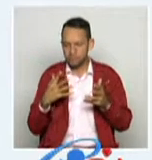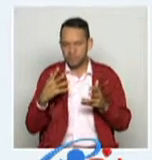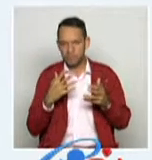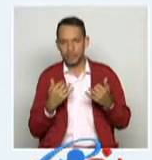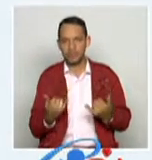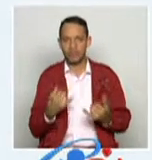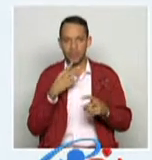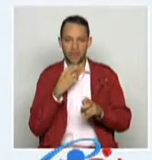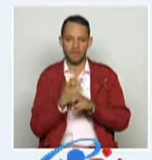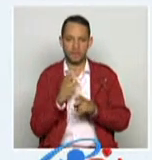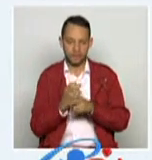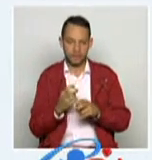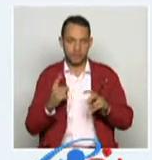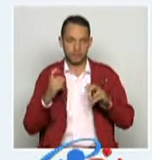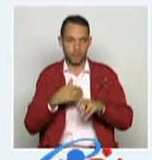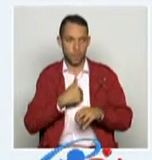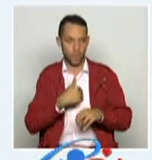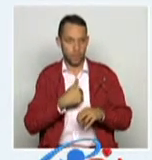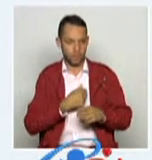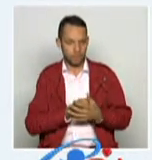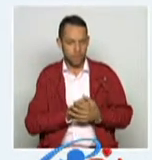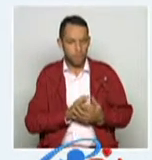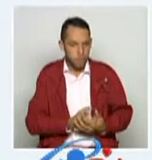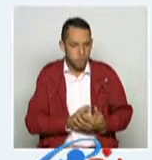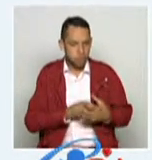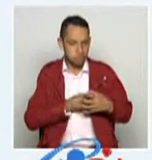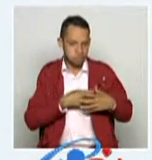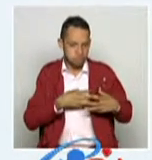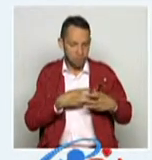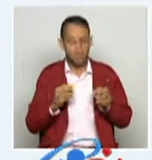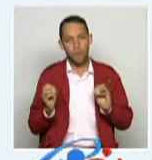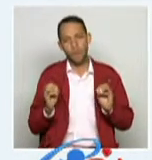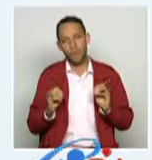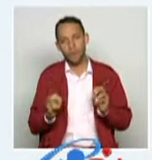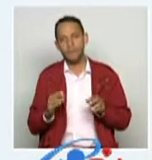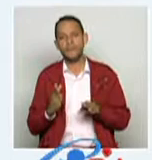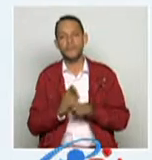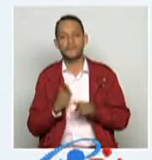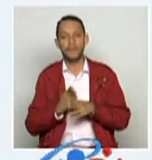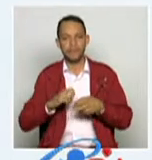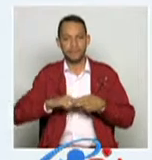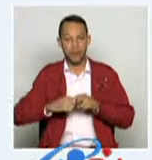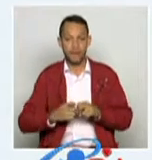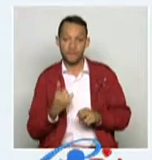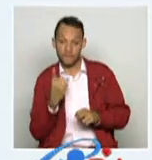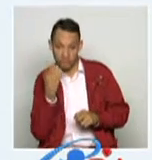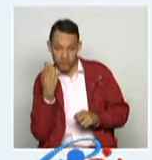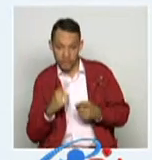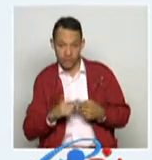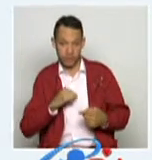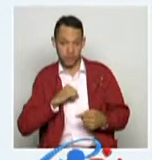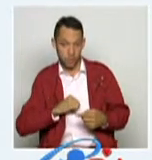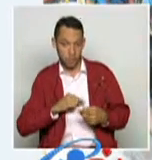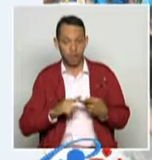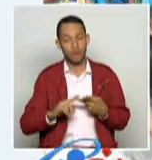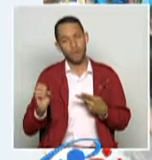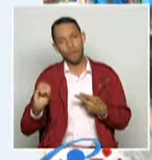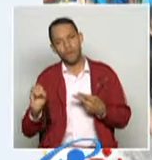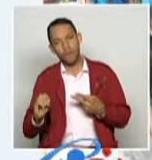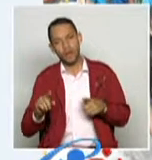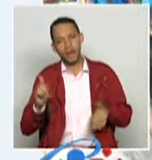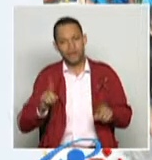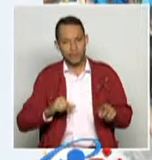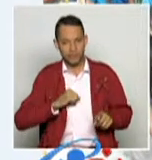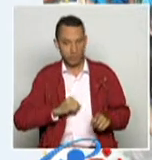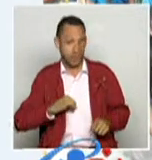por pediatría porque tiene un soplo o una sospecha de enfermedad del corazón, o niños que tienen pendiente una cirugía, o niños que inclusive se han operado